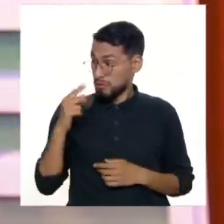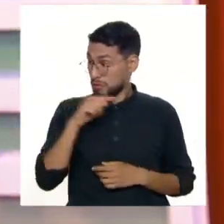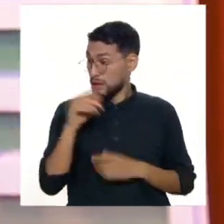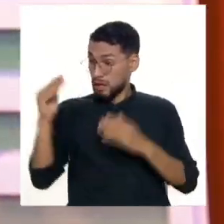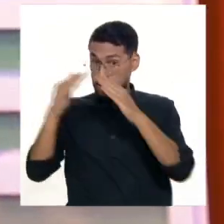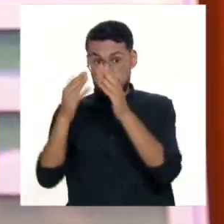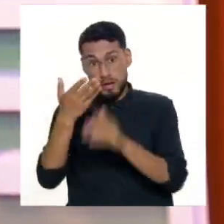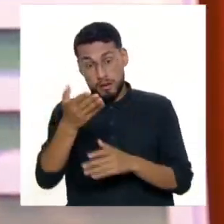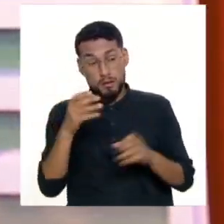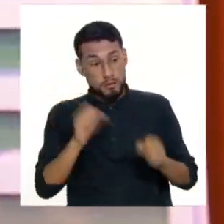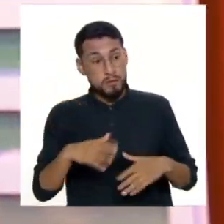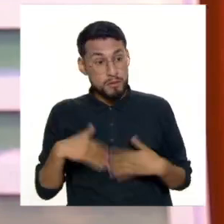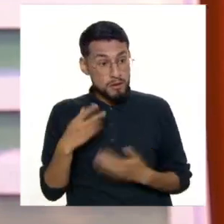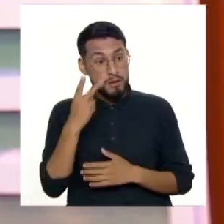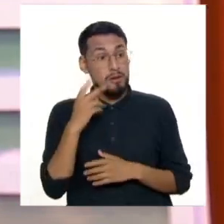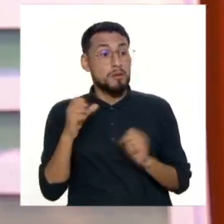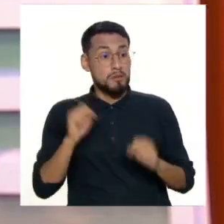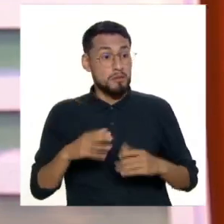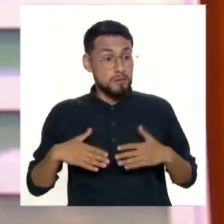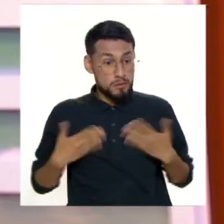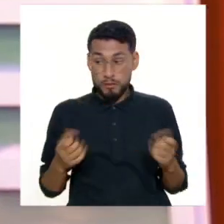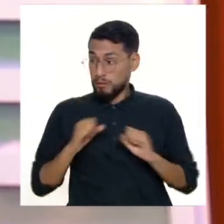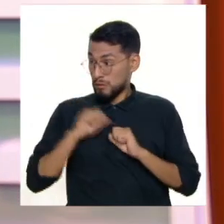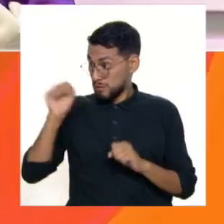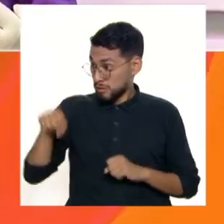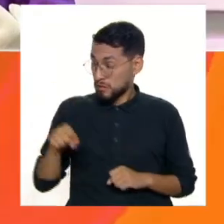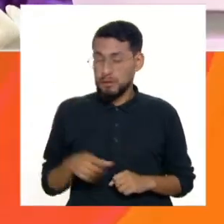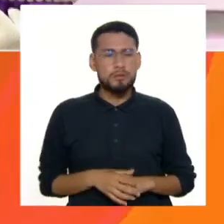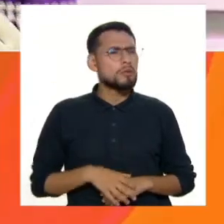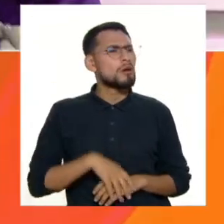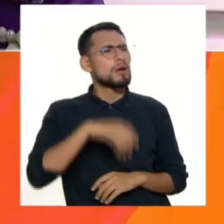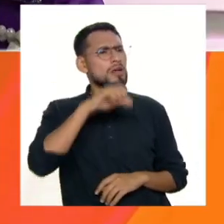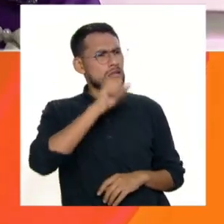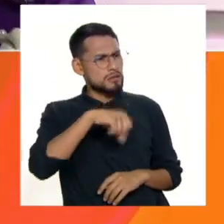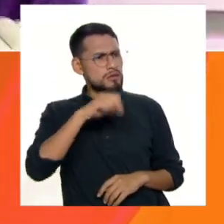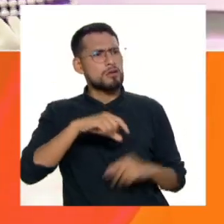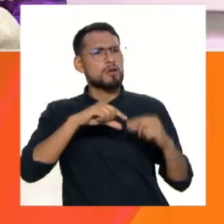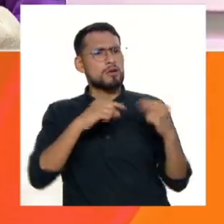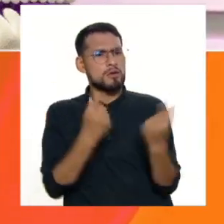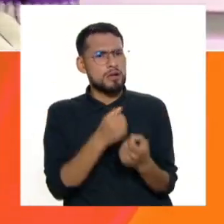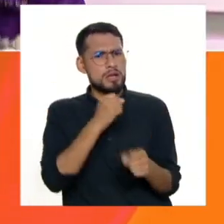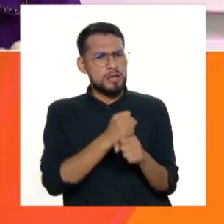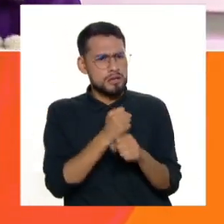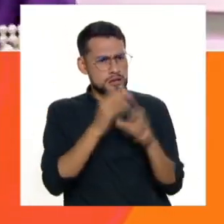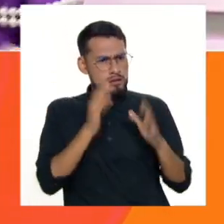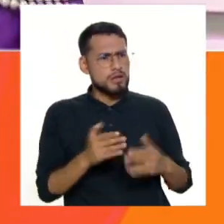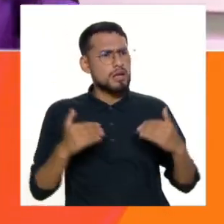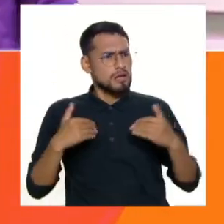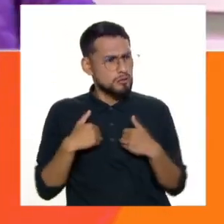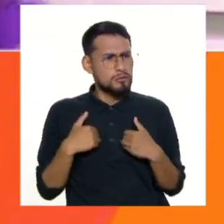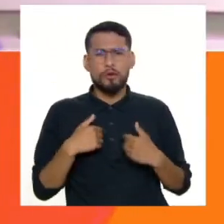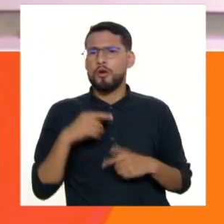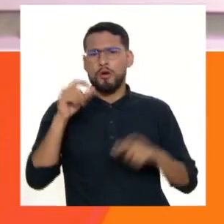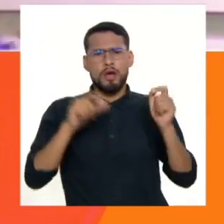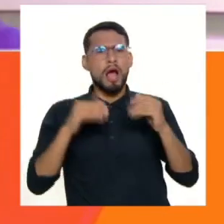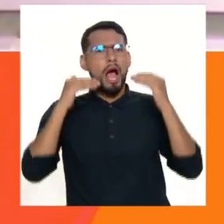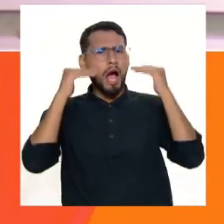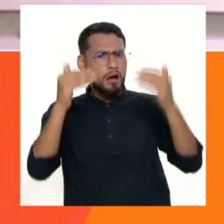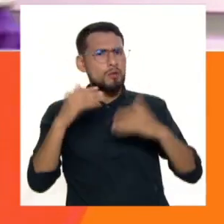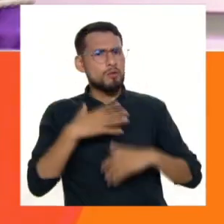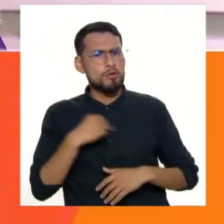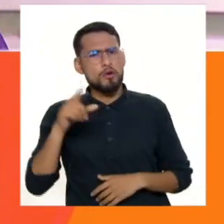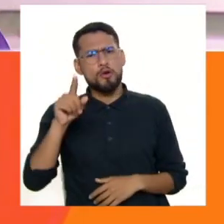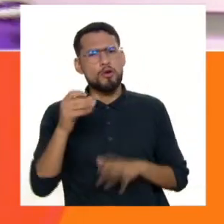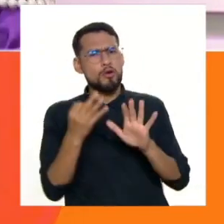en casa y mientras que nos están viendo hacer su rutina o no? Claro que sí. Nosotros en el grupo de trabajadores atendemos no solo al público adulto de